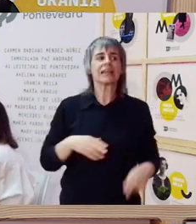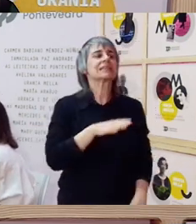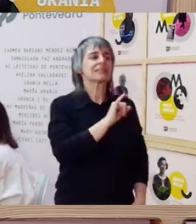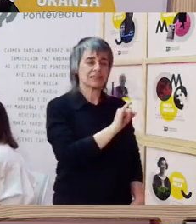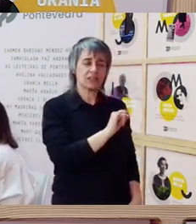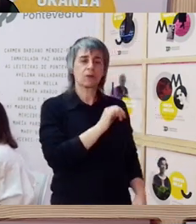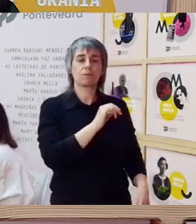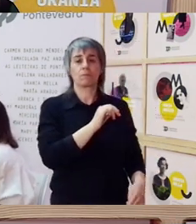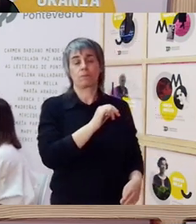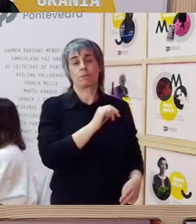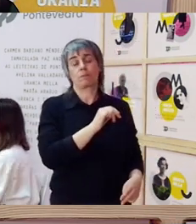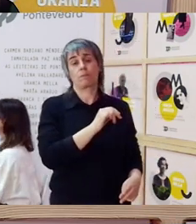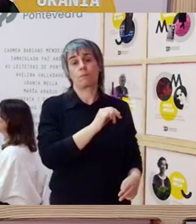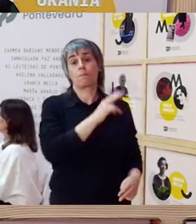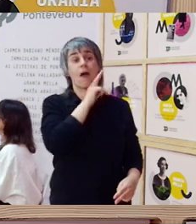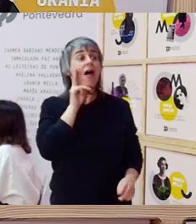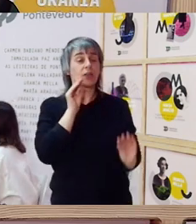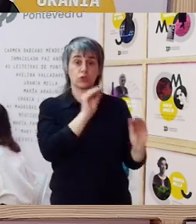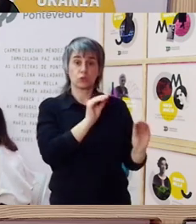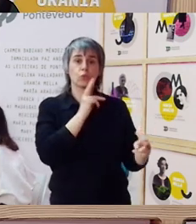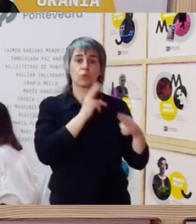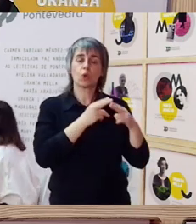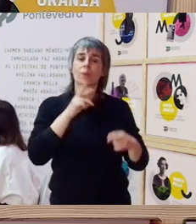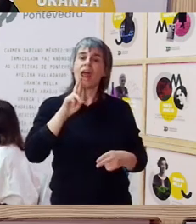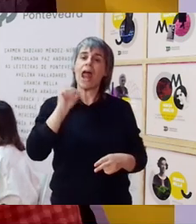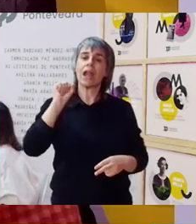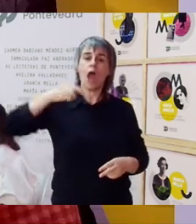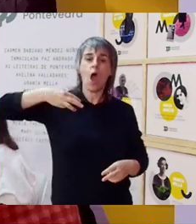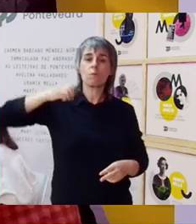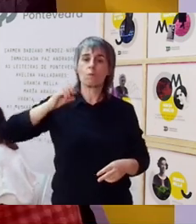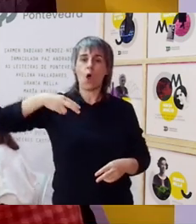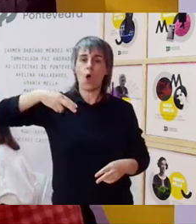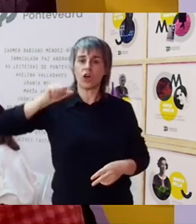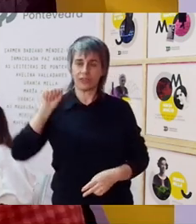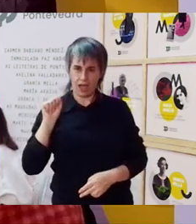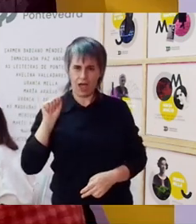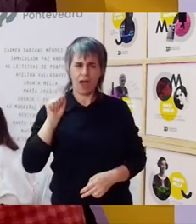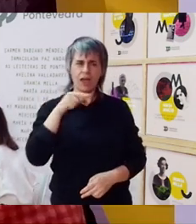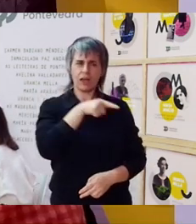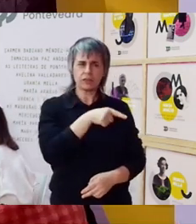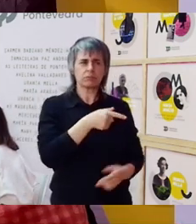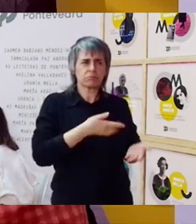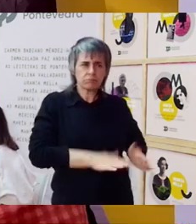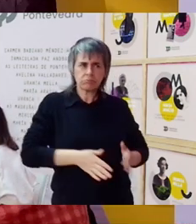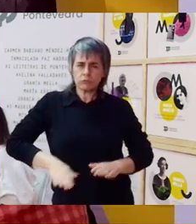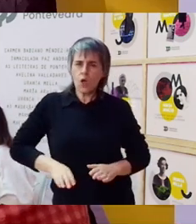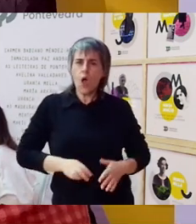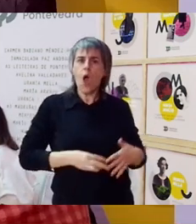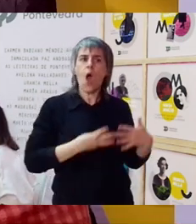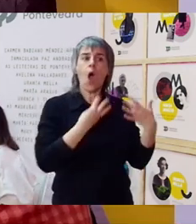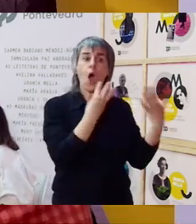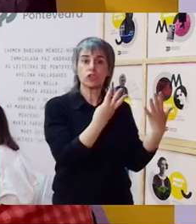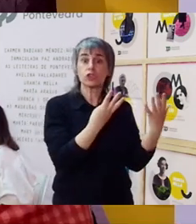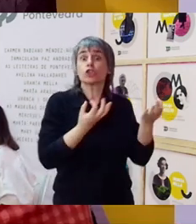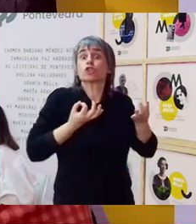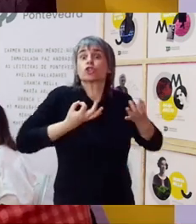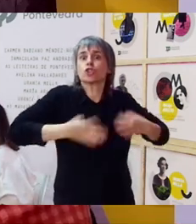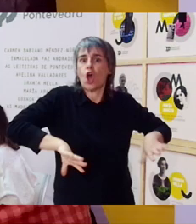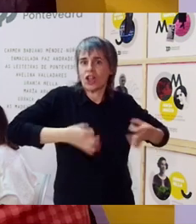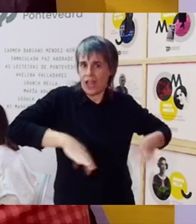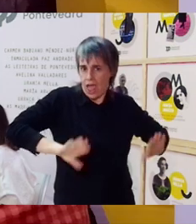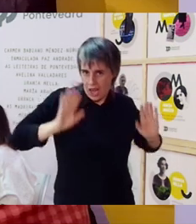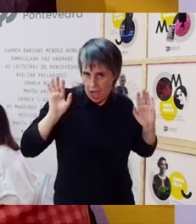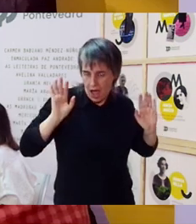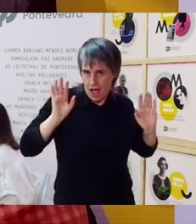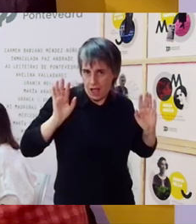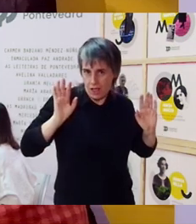Ramona, era unha muller que tivo, creo que 8 fillos de solteira,